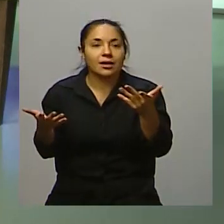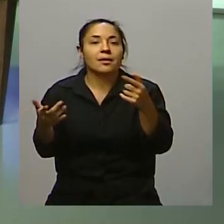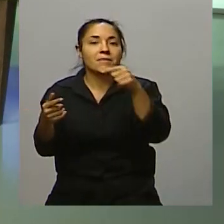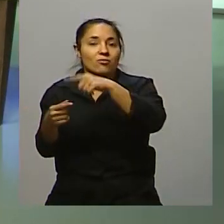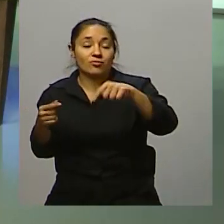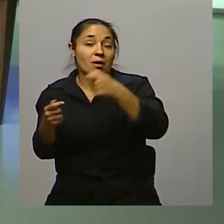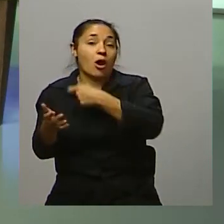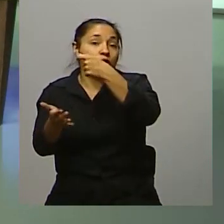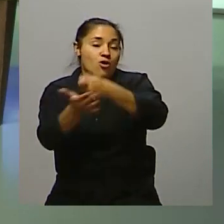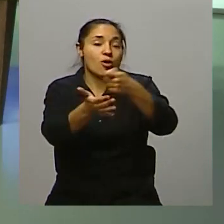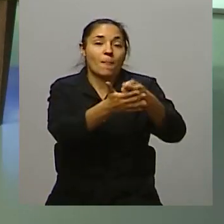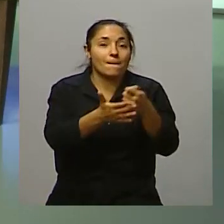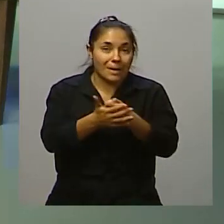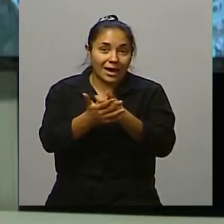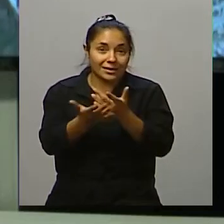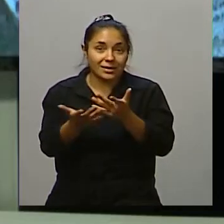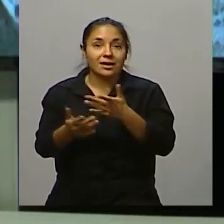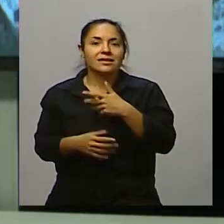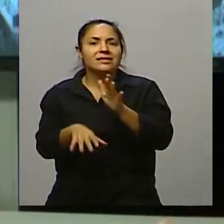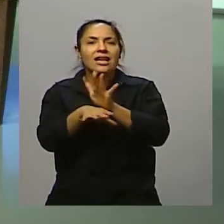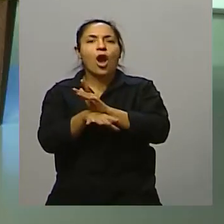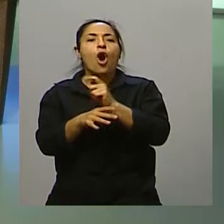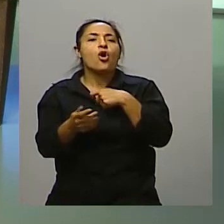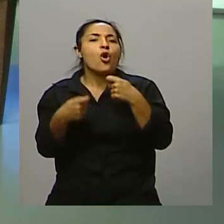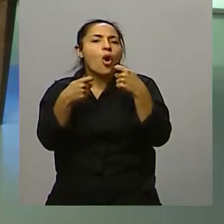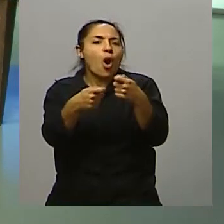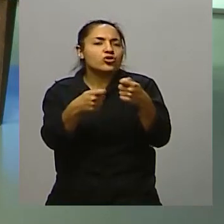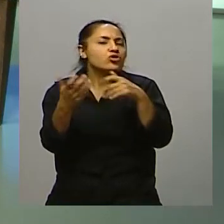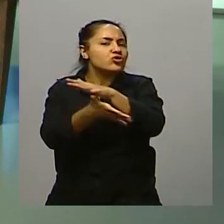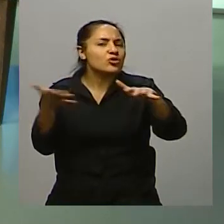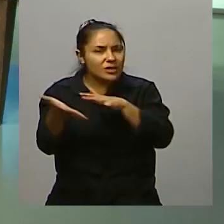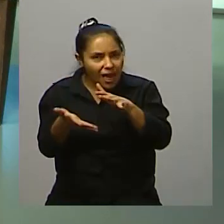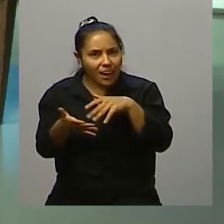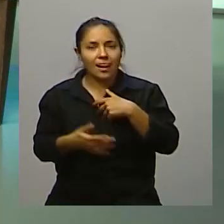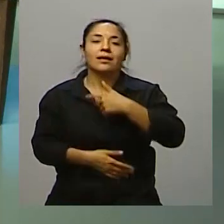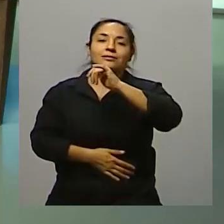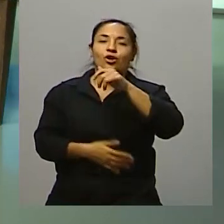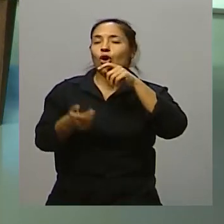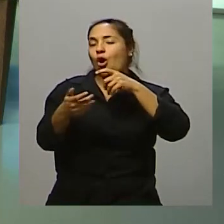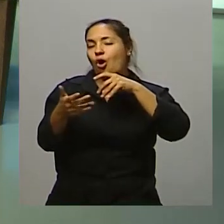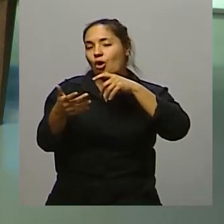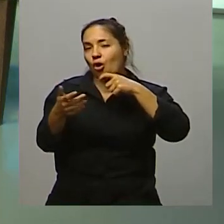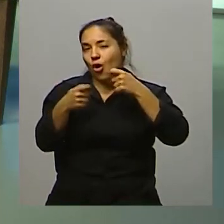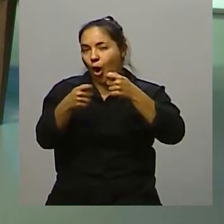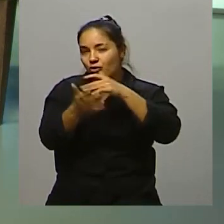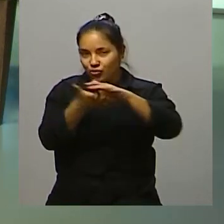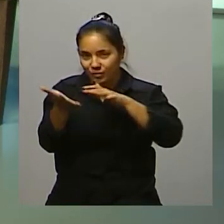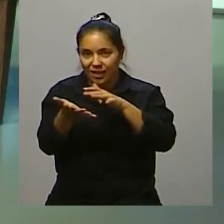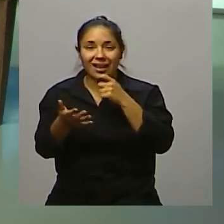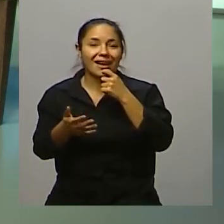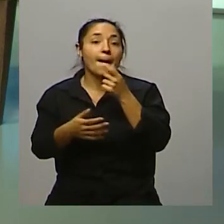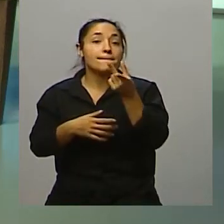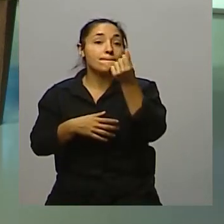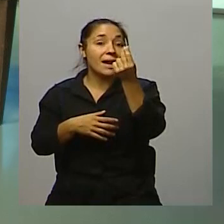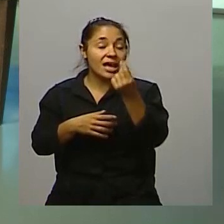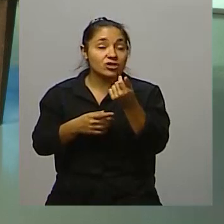vehículo. En el precio del vehículo. Sería como un costo social. Es un costo social. Muchas veces esto ocurre porque los precios de mercado no